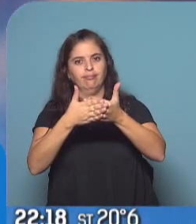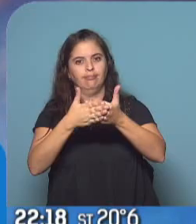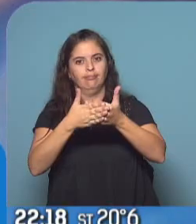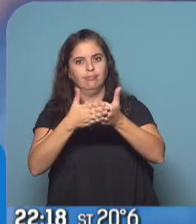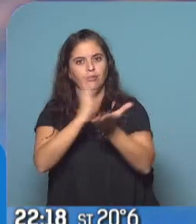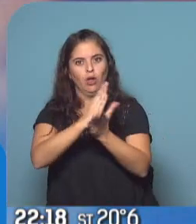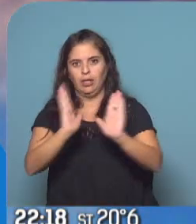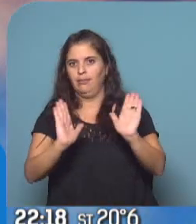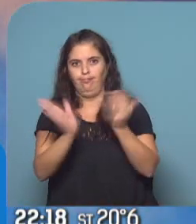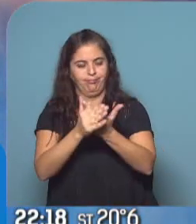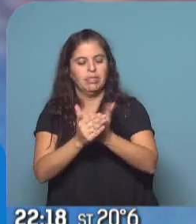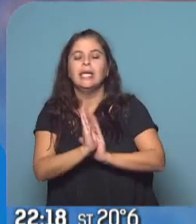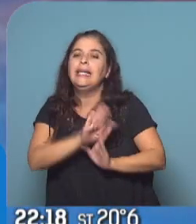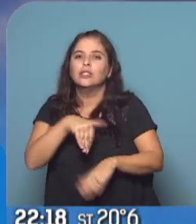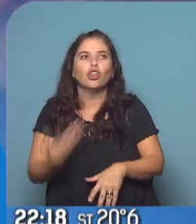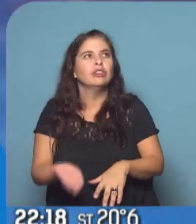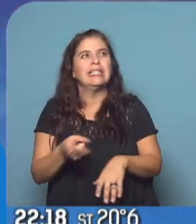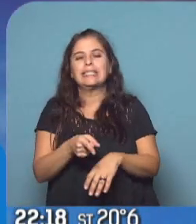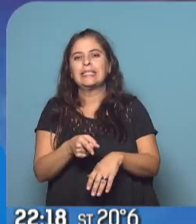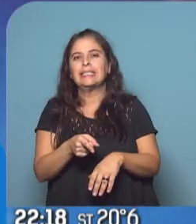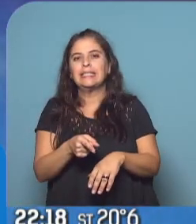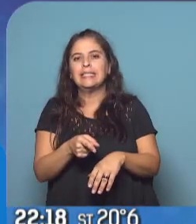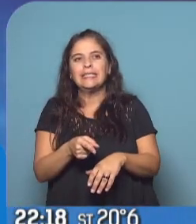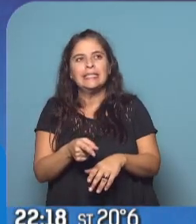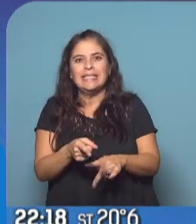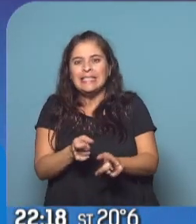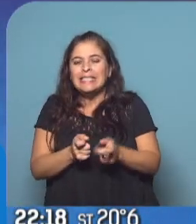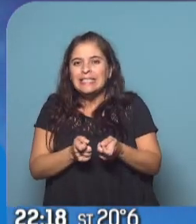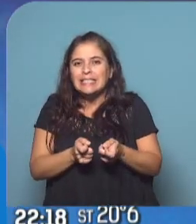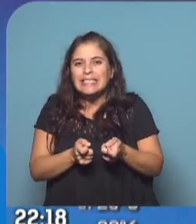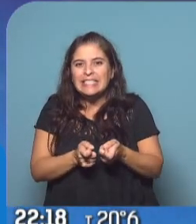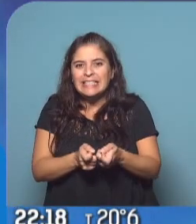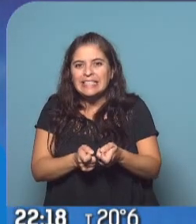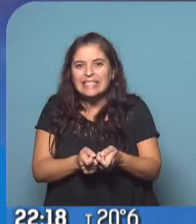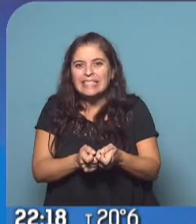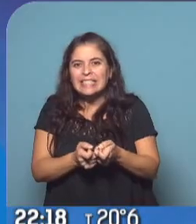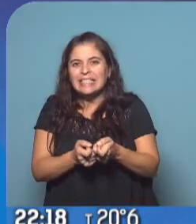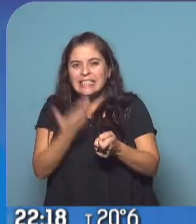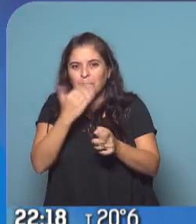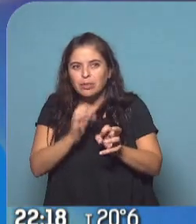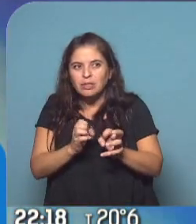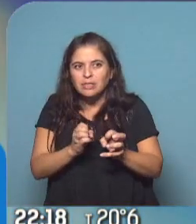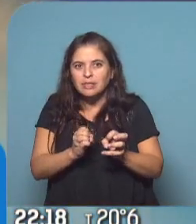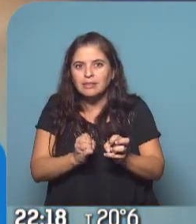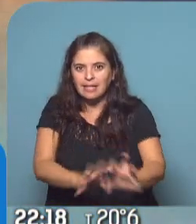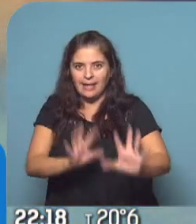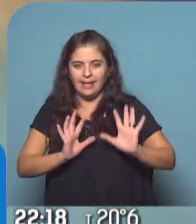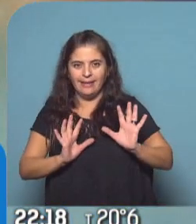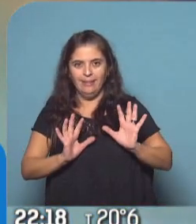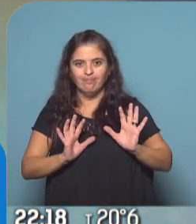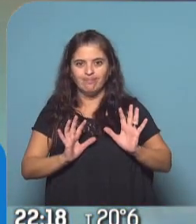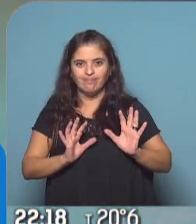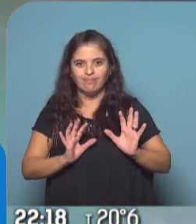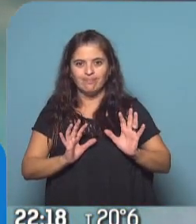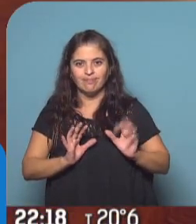romper, apretar y no romper. Por ejemplo, es muy interesante pensar que el adulto responsable en Israel últimamente con Irán es el